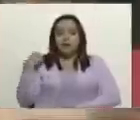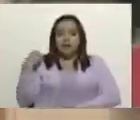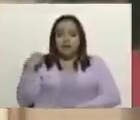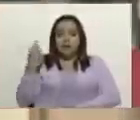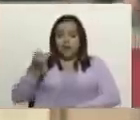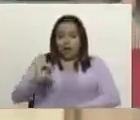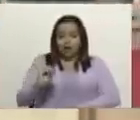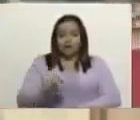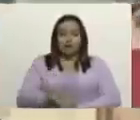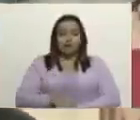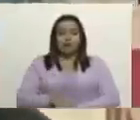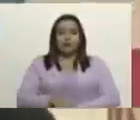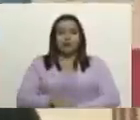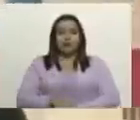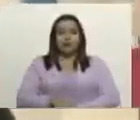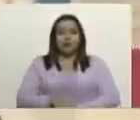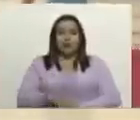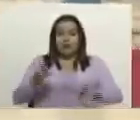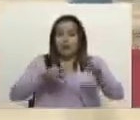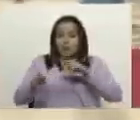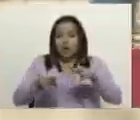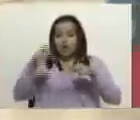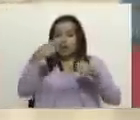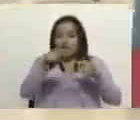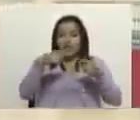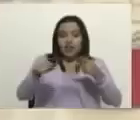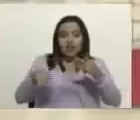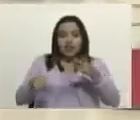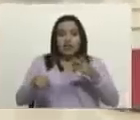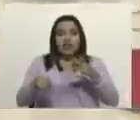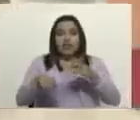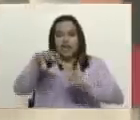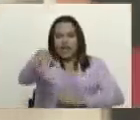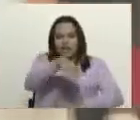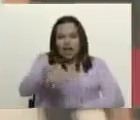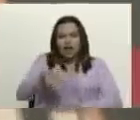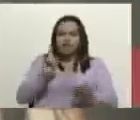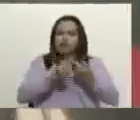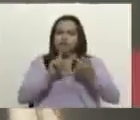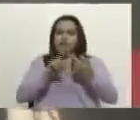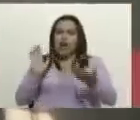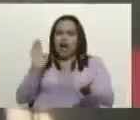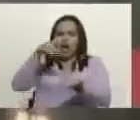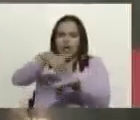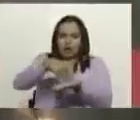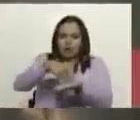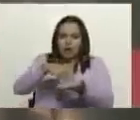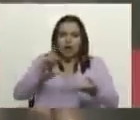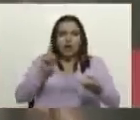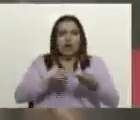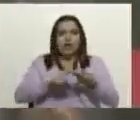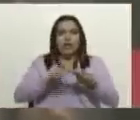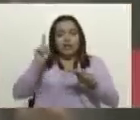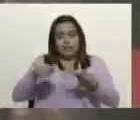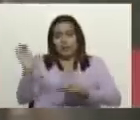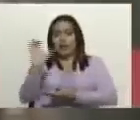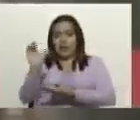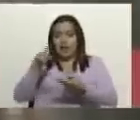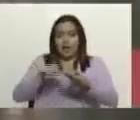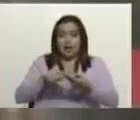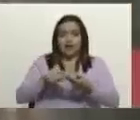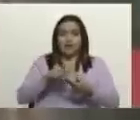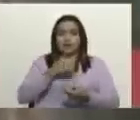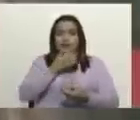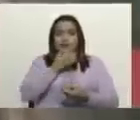tienen en relación a varios estados, entre ellos Aragua, aquí también en Caracas, que se